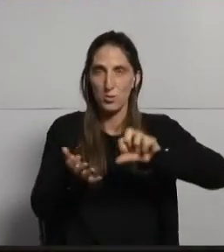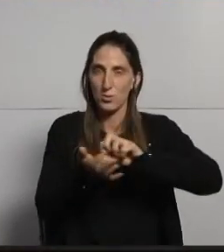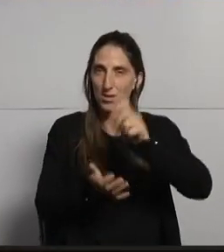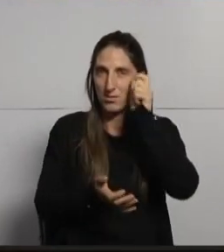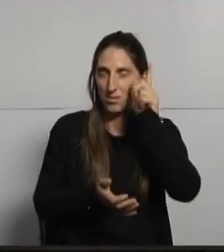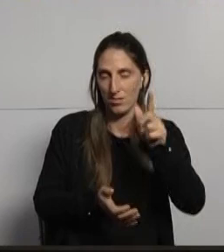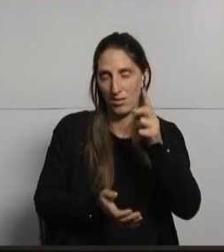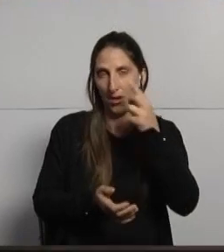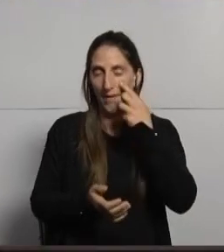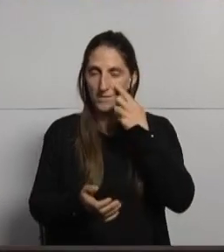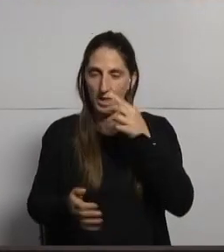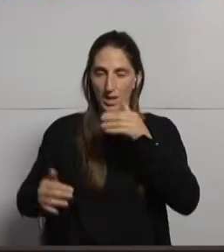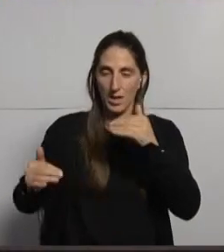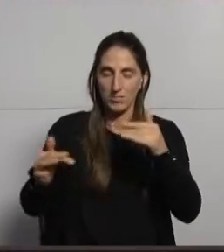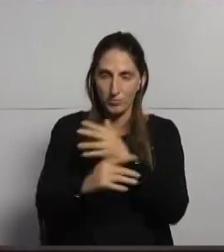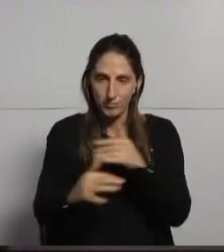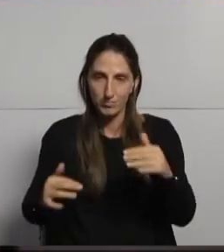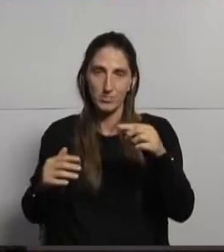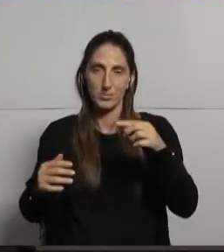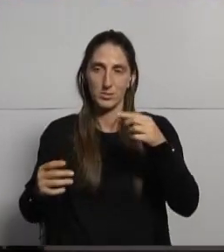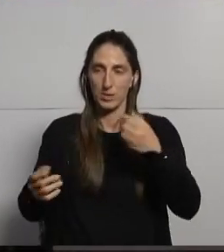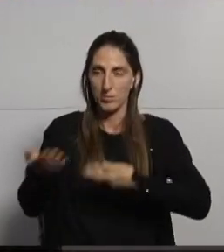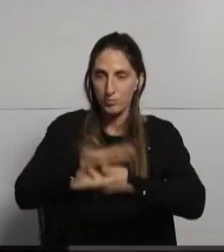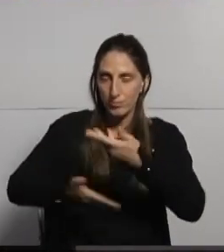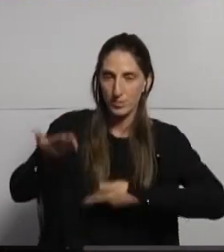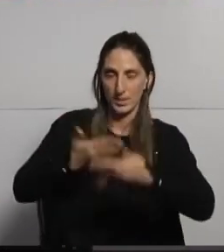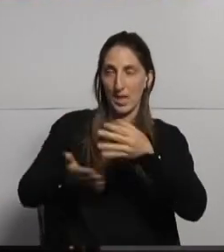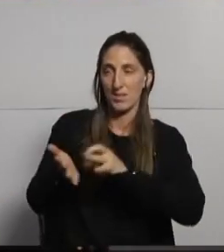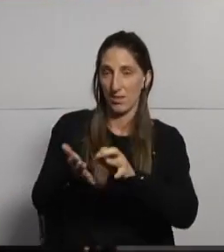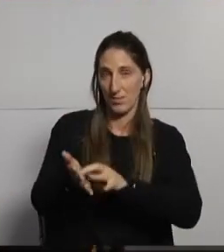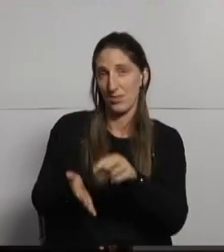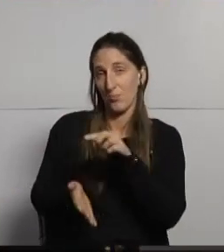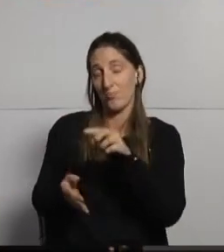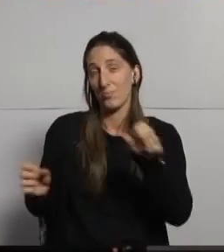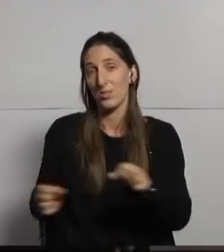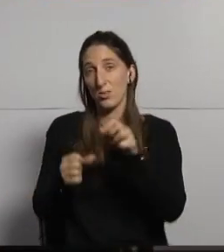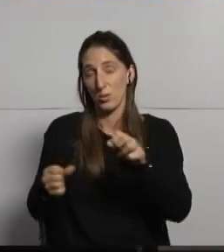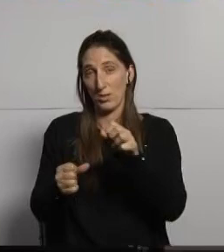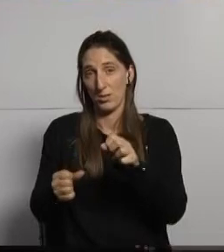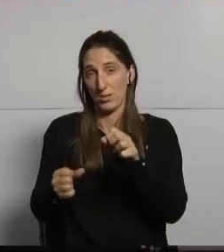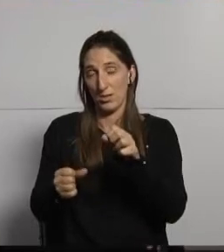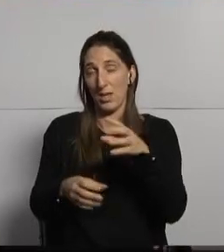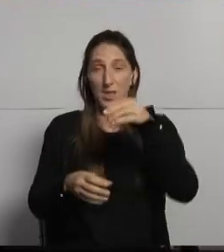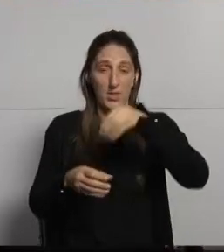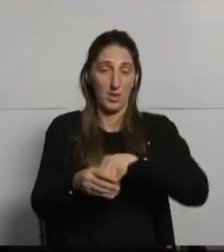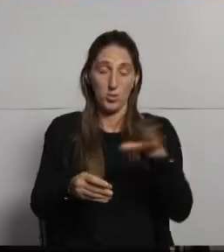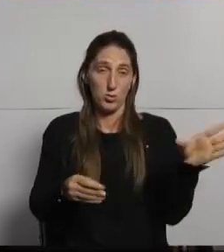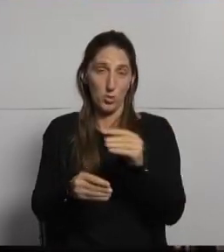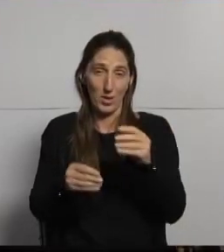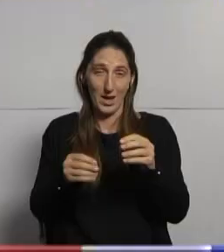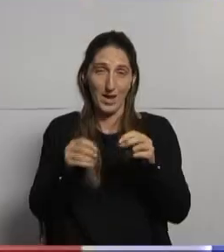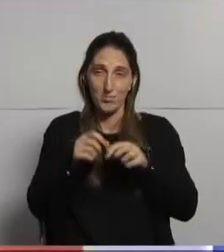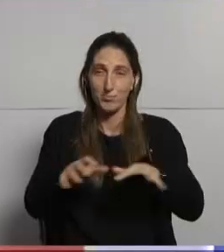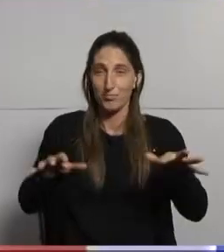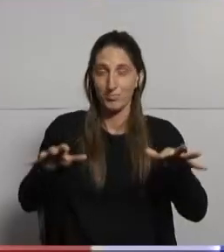lograr interactuar y moverse mejor y poder acceder a servicios. Eso hace que termine siendo parte de toda la red, de alguna forma